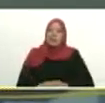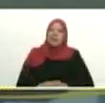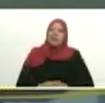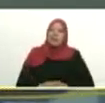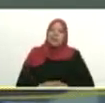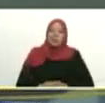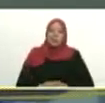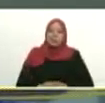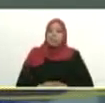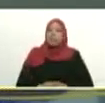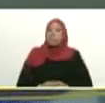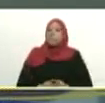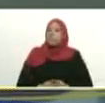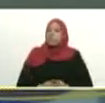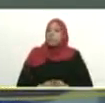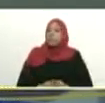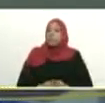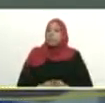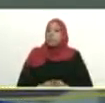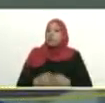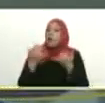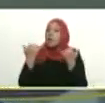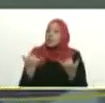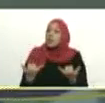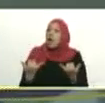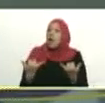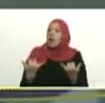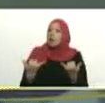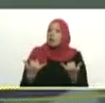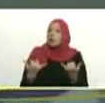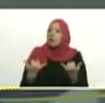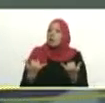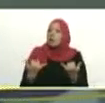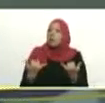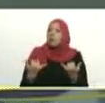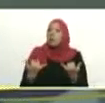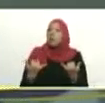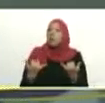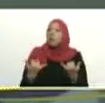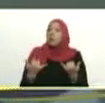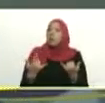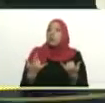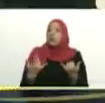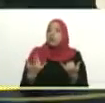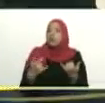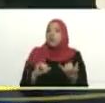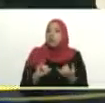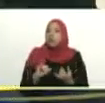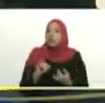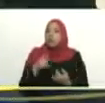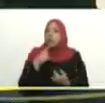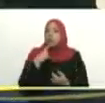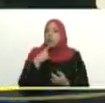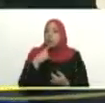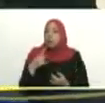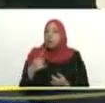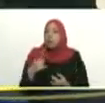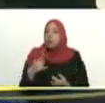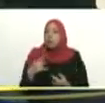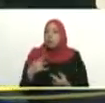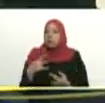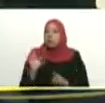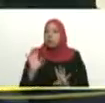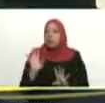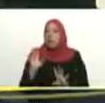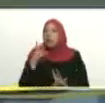¿Verdad? ¿A ustedes les pasa? Ya no es decir... el chinchín este, ¿cómo se llama? El zapping. ¿Ah?